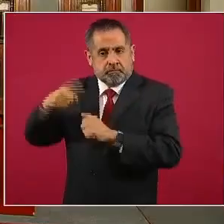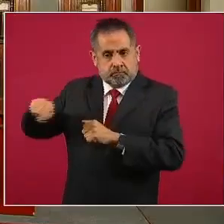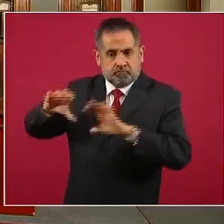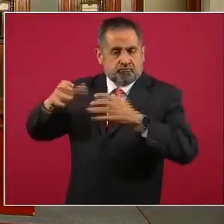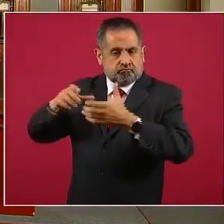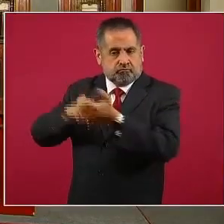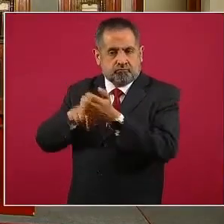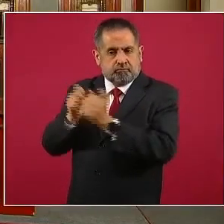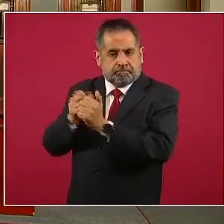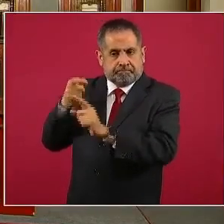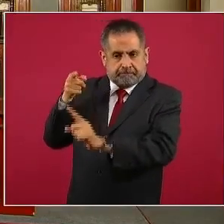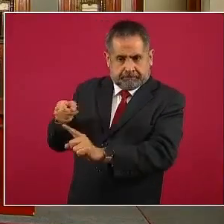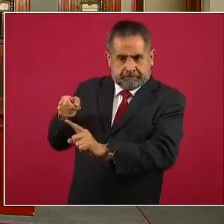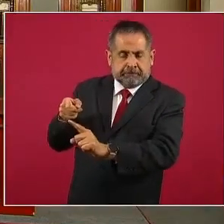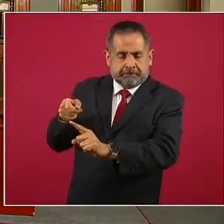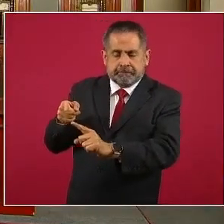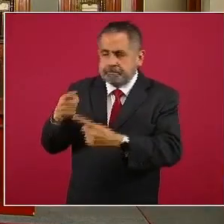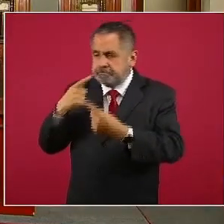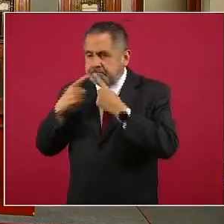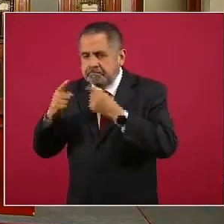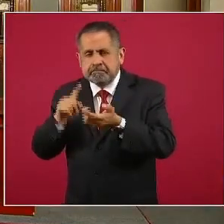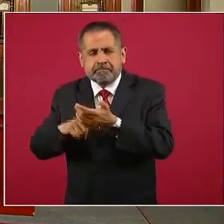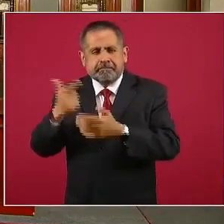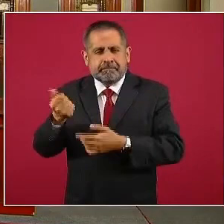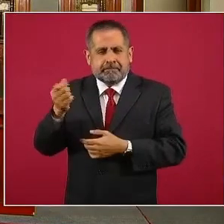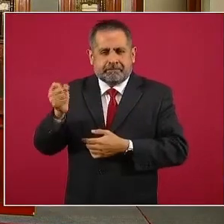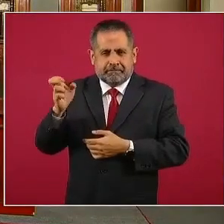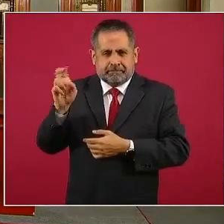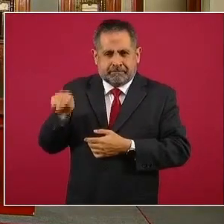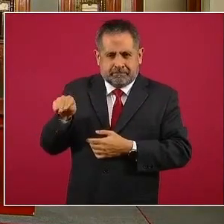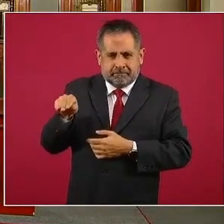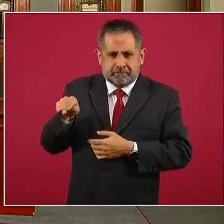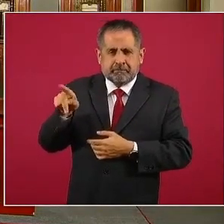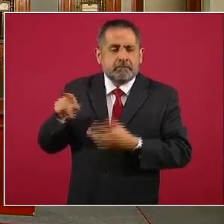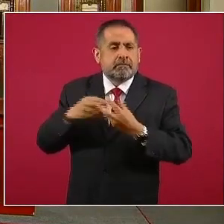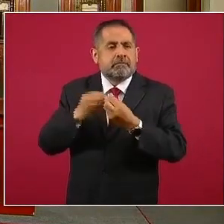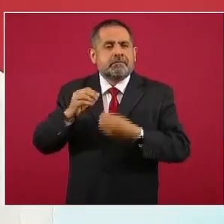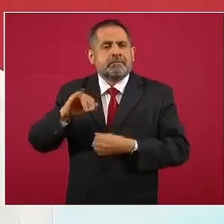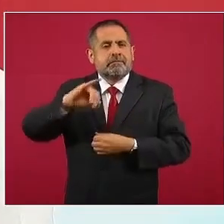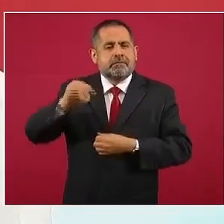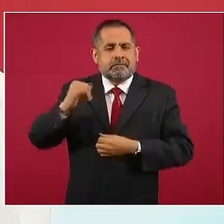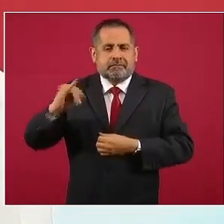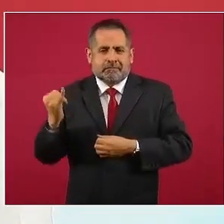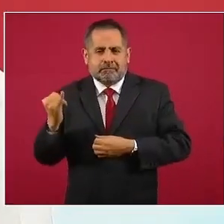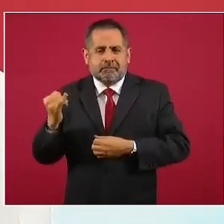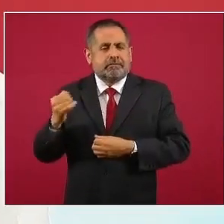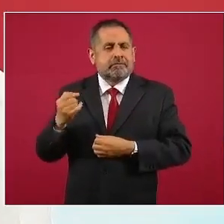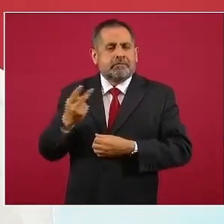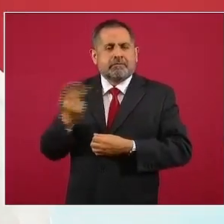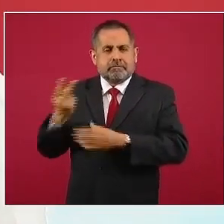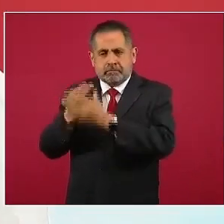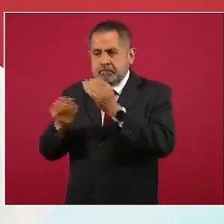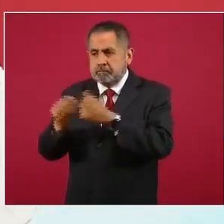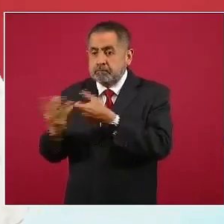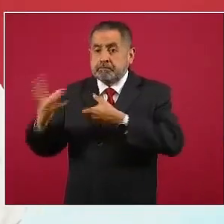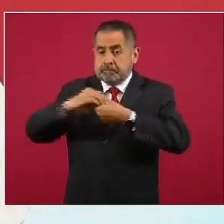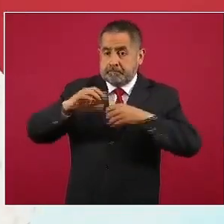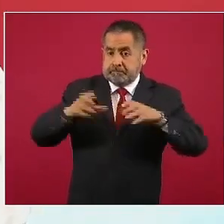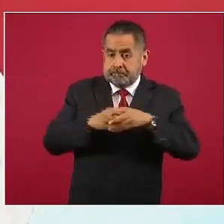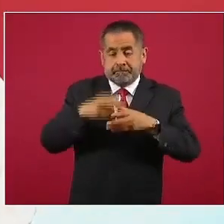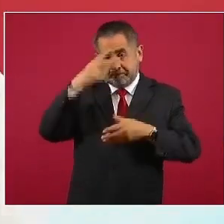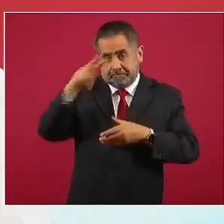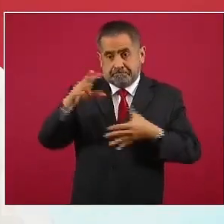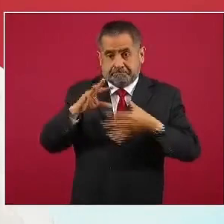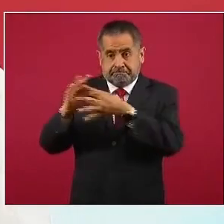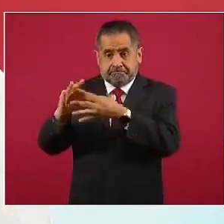de la vacuna de Janssen. Janssen es una división de Johnson & Johnson, y también incluyeron a México. Uno de estos